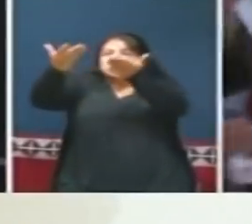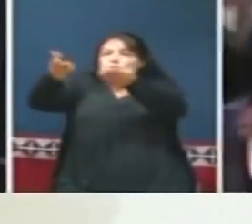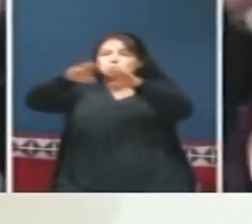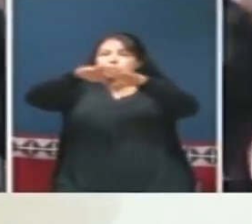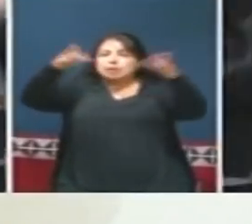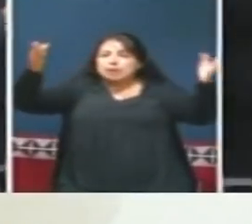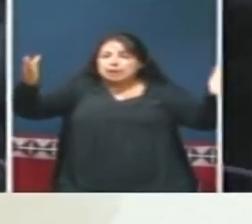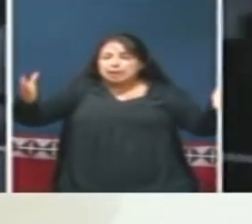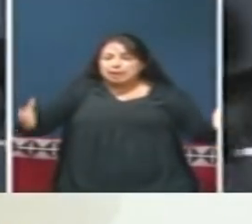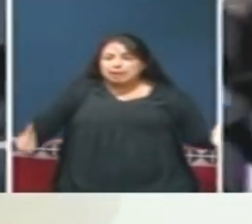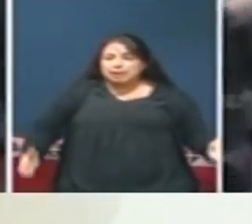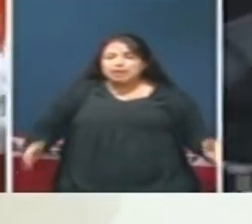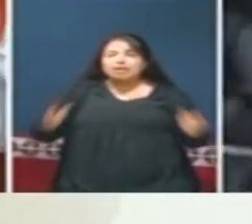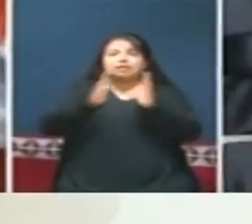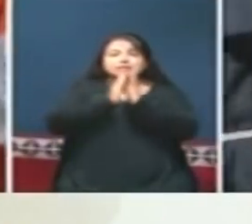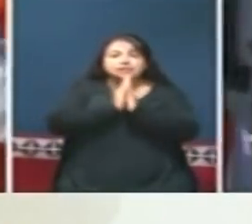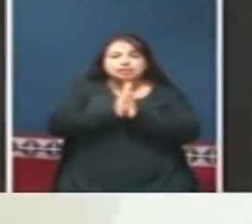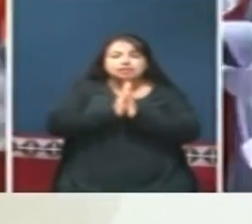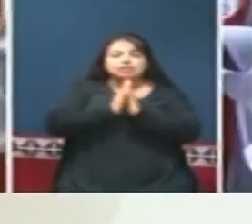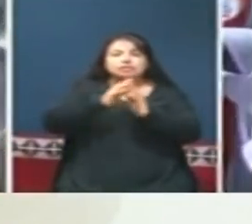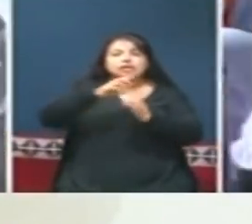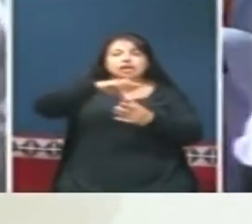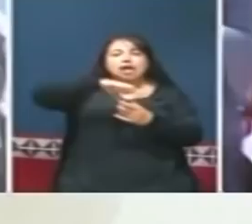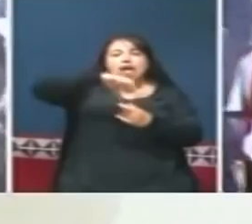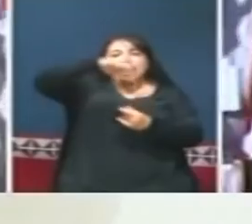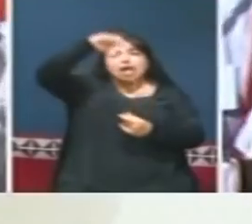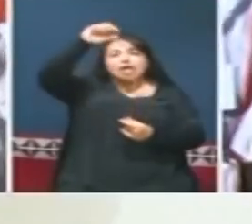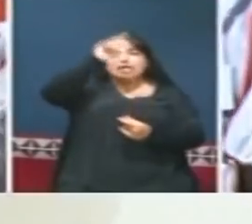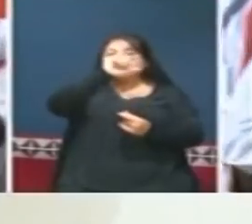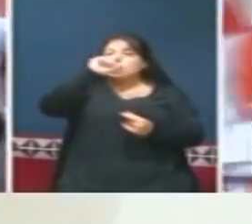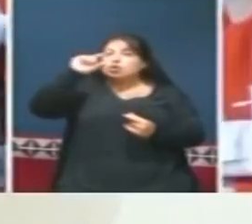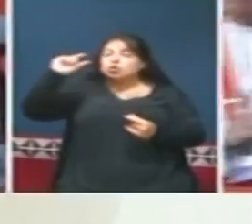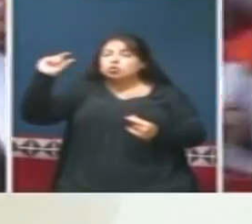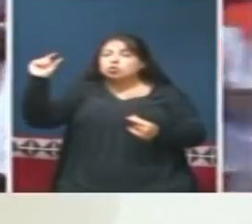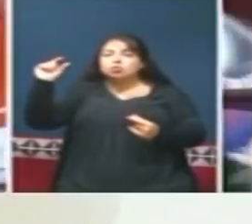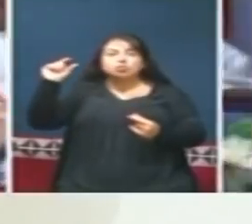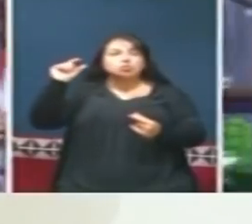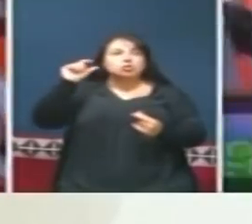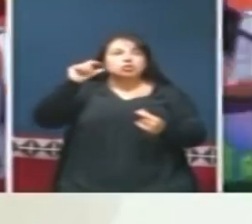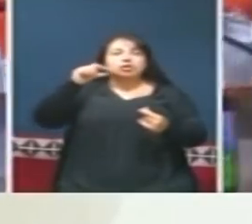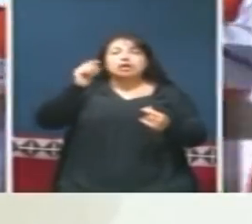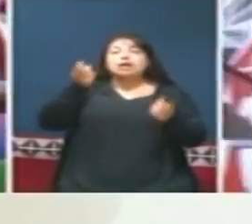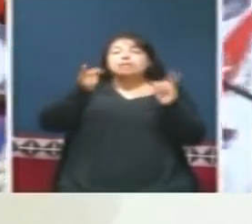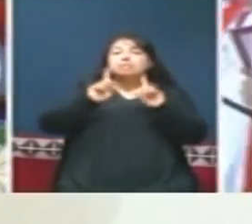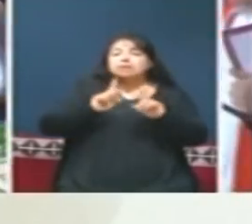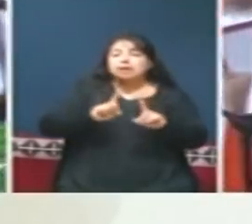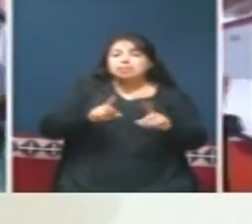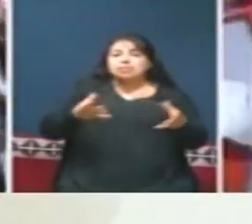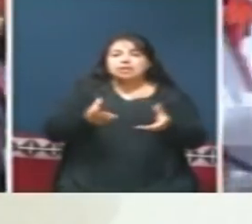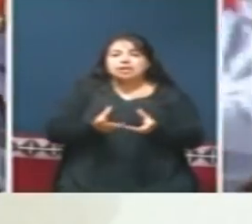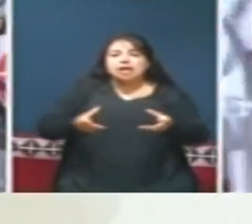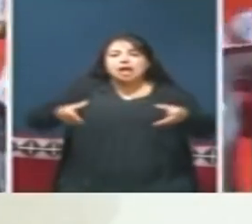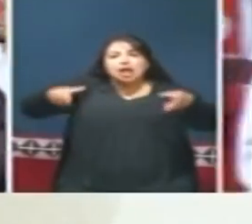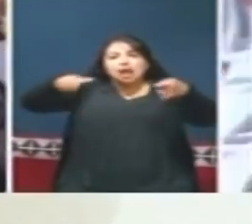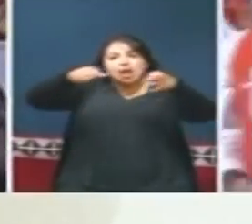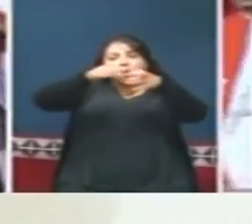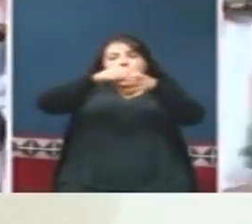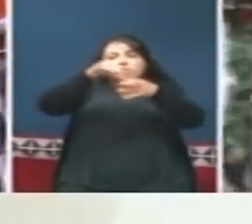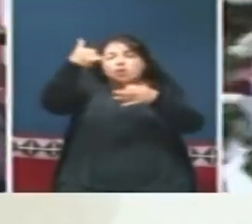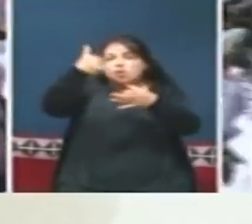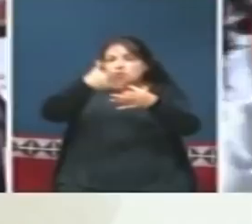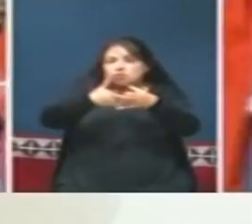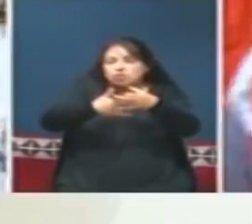en forma de cruz. En cada uno de los extremos se encuentran restos óseos de nuestros mártires. En la